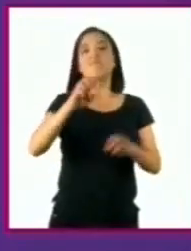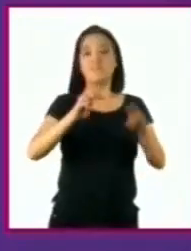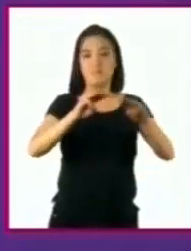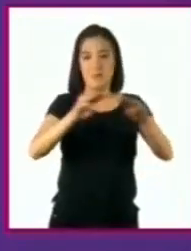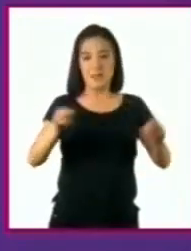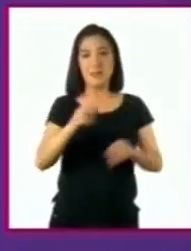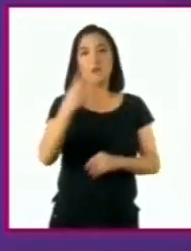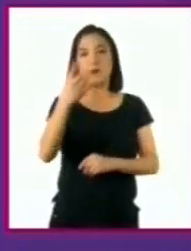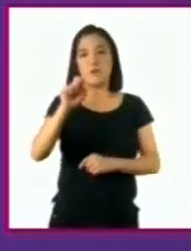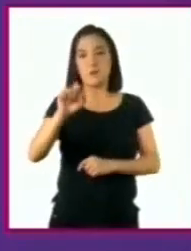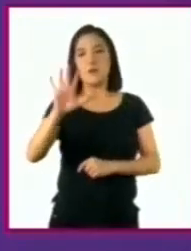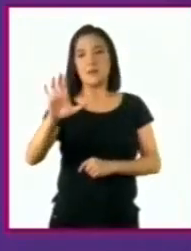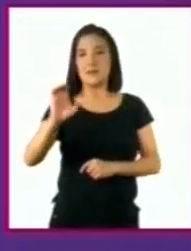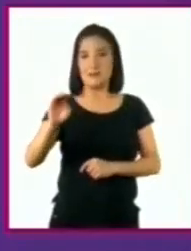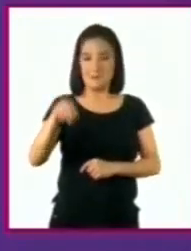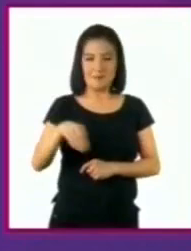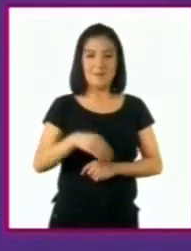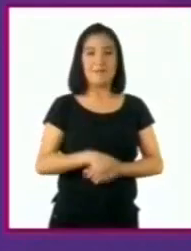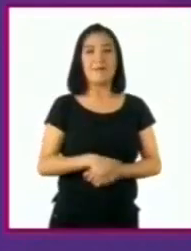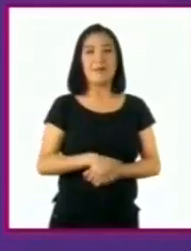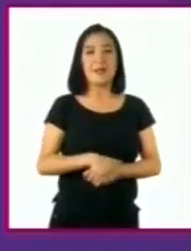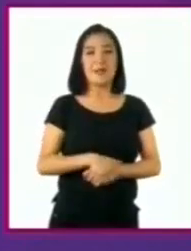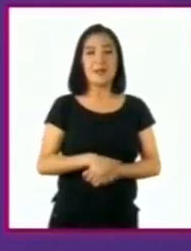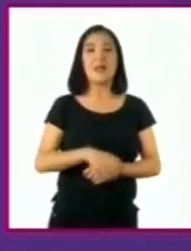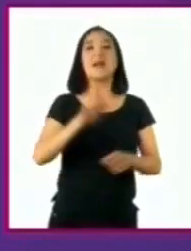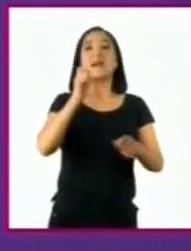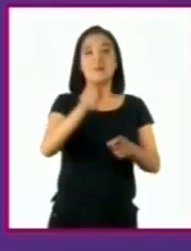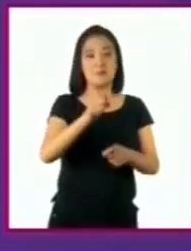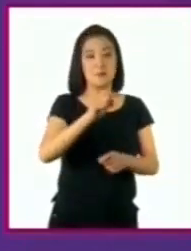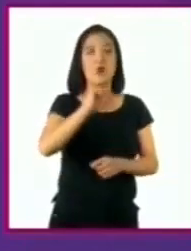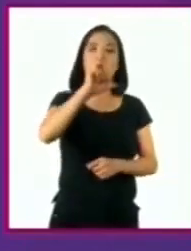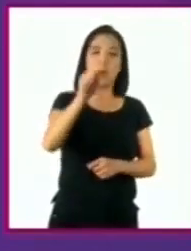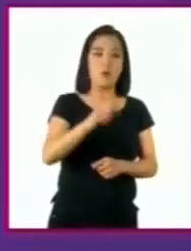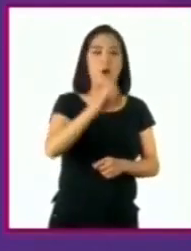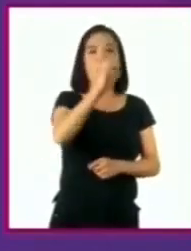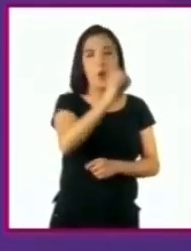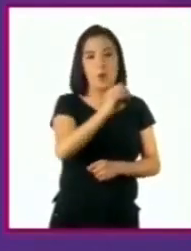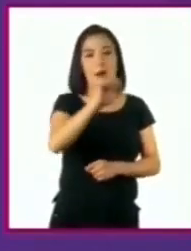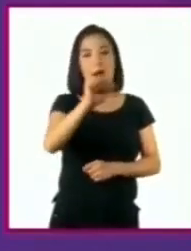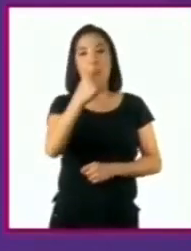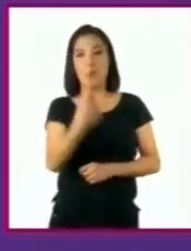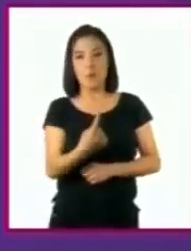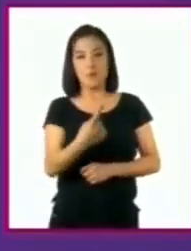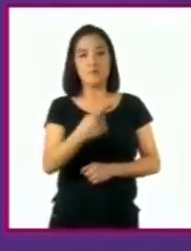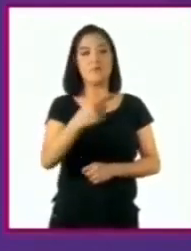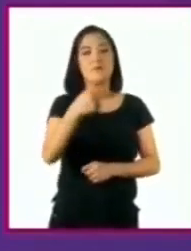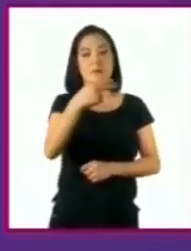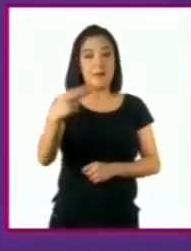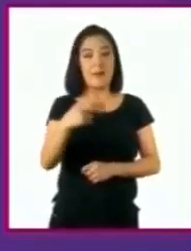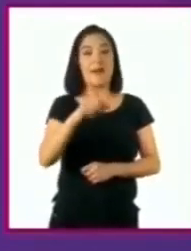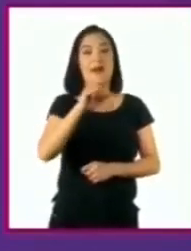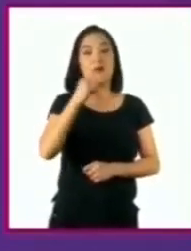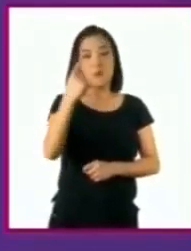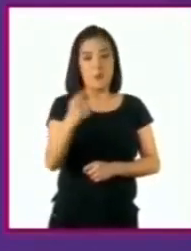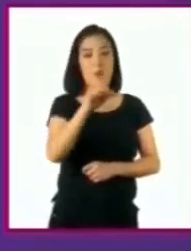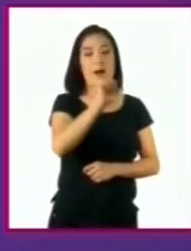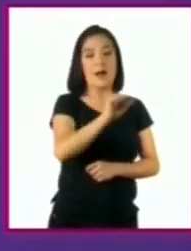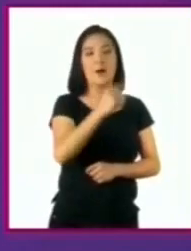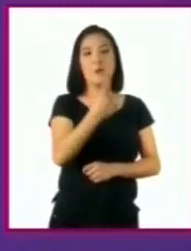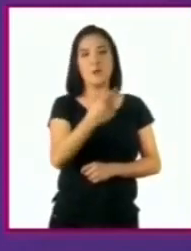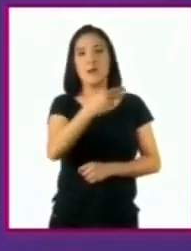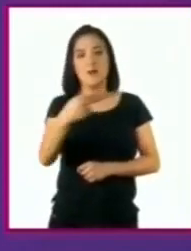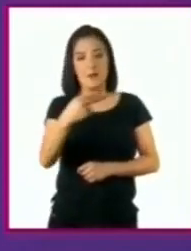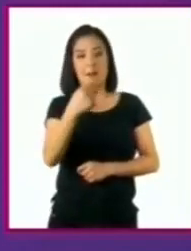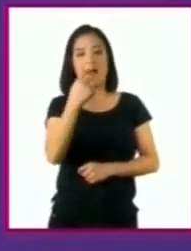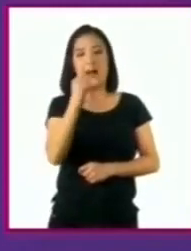centímetros y los segmentos correspondientes O, A1, A1, A2 y A2,